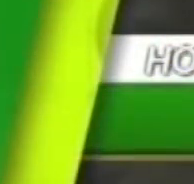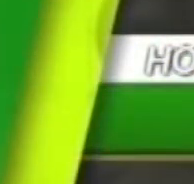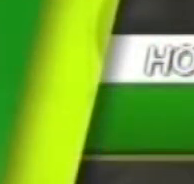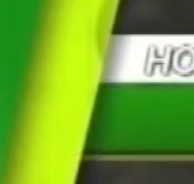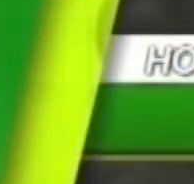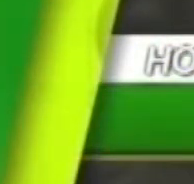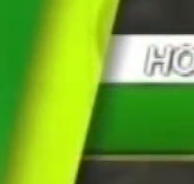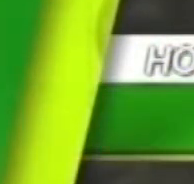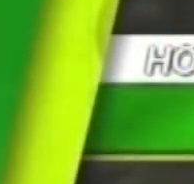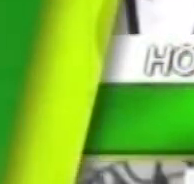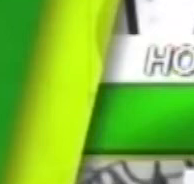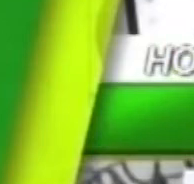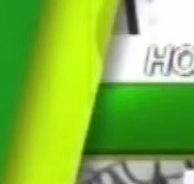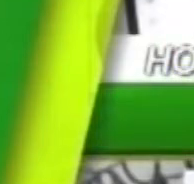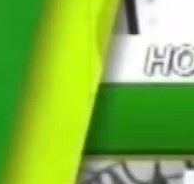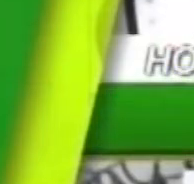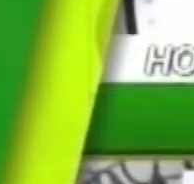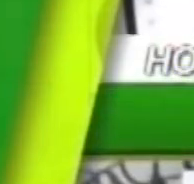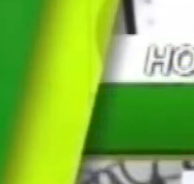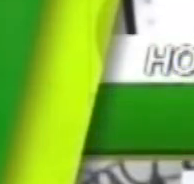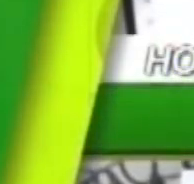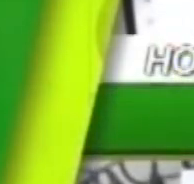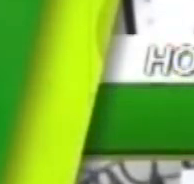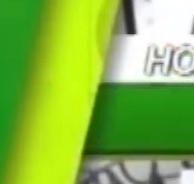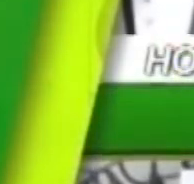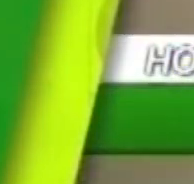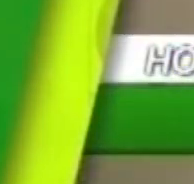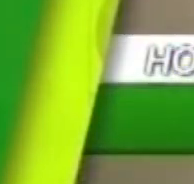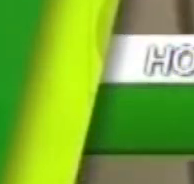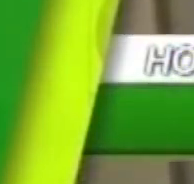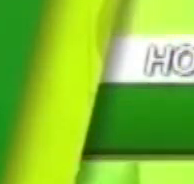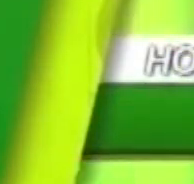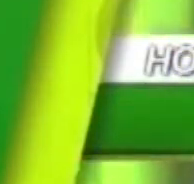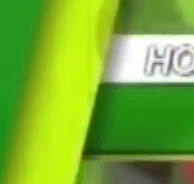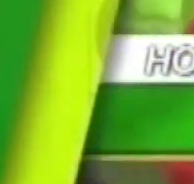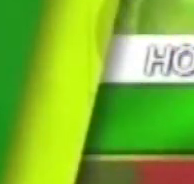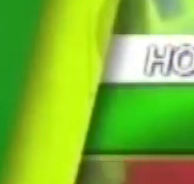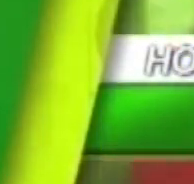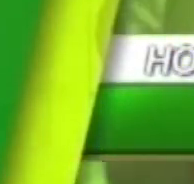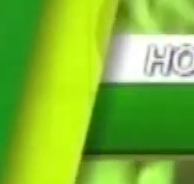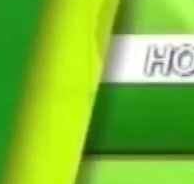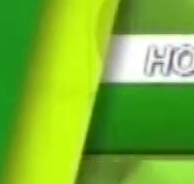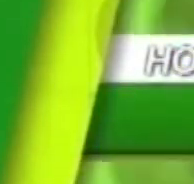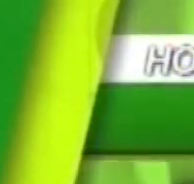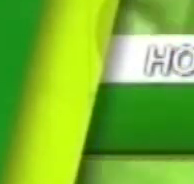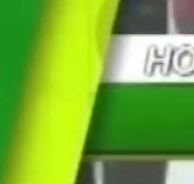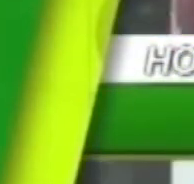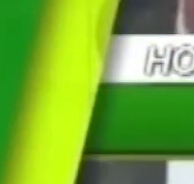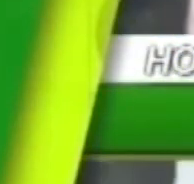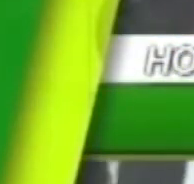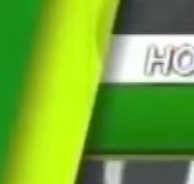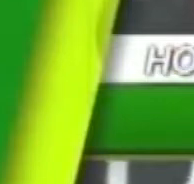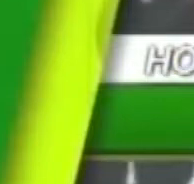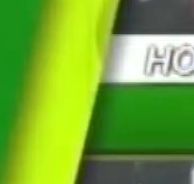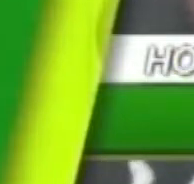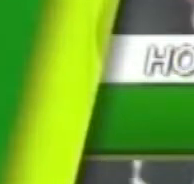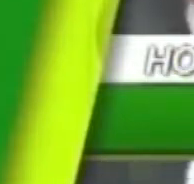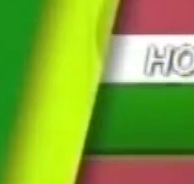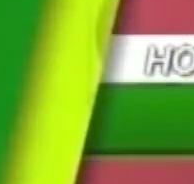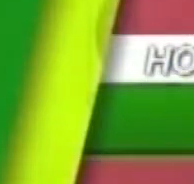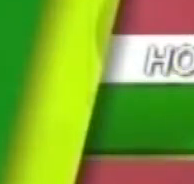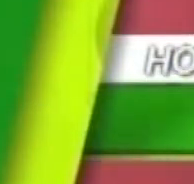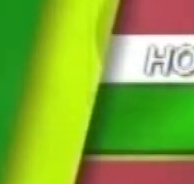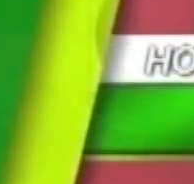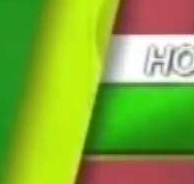criminal en el suroriente de Barranquilla. 14 capturas. Capturan a un mexicano y 21 colombianos en operación antinarcóticos